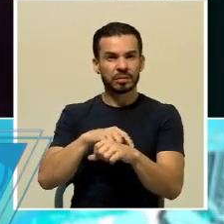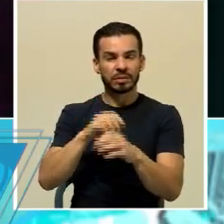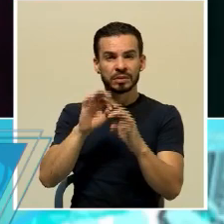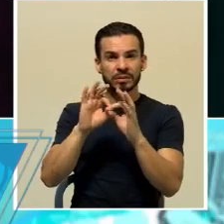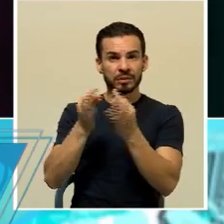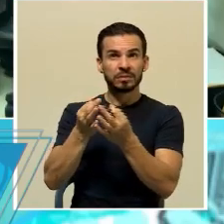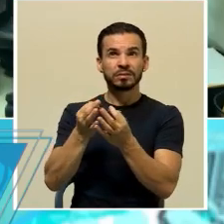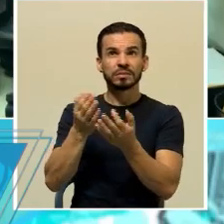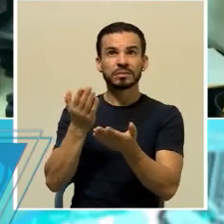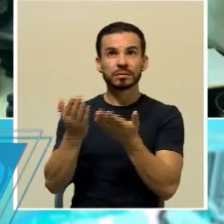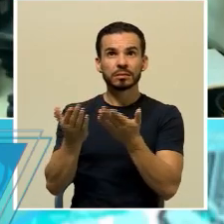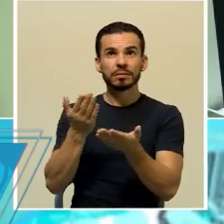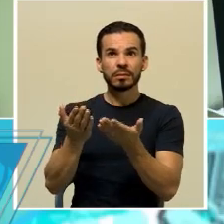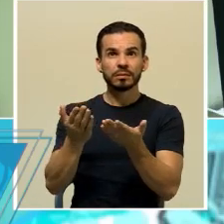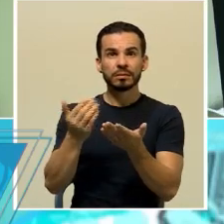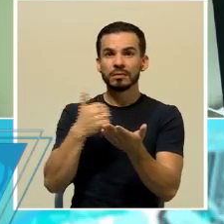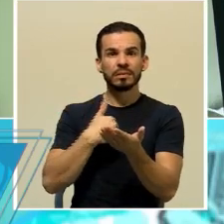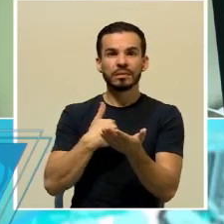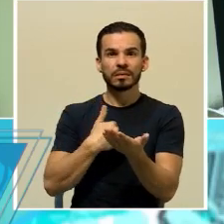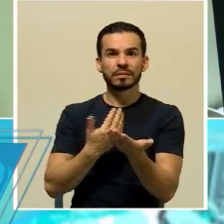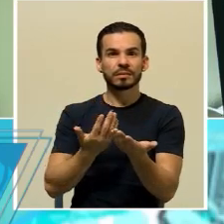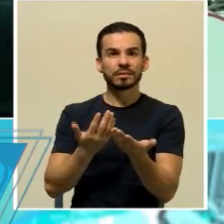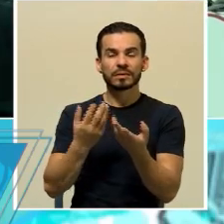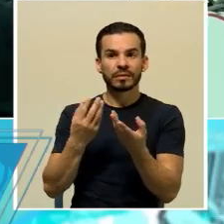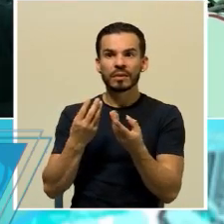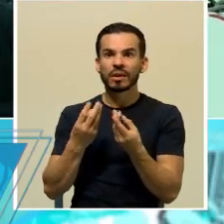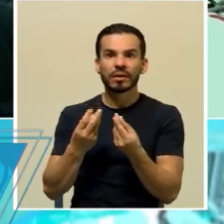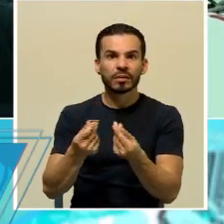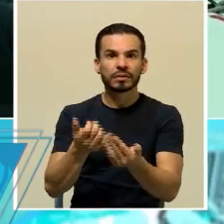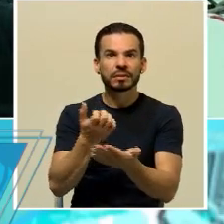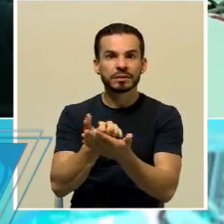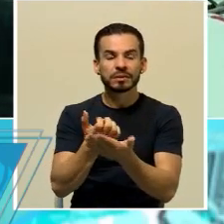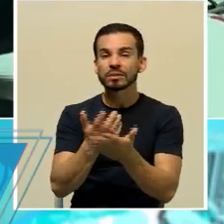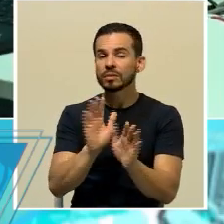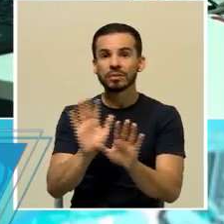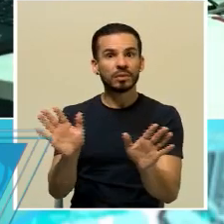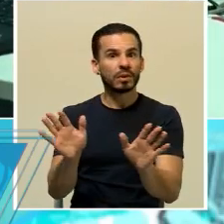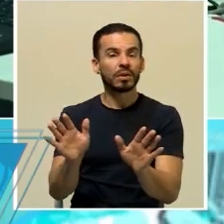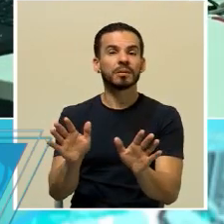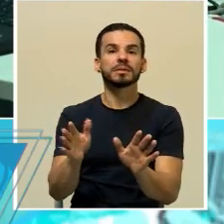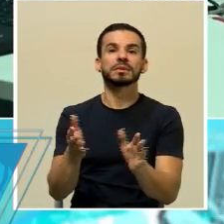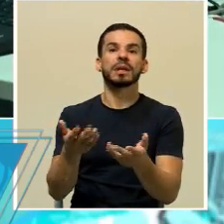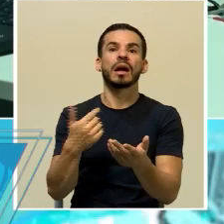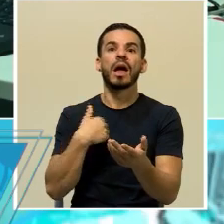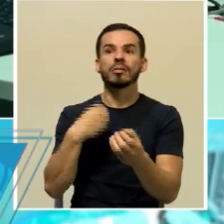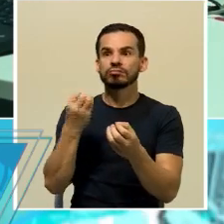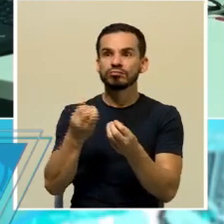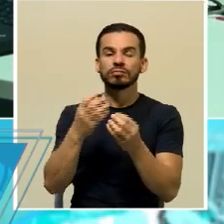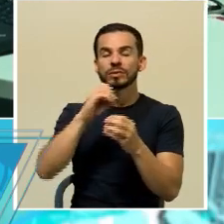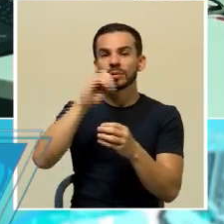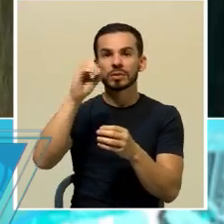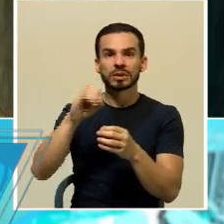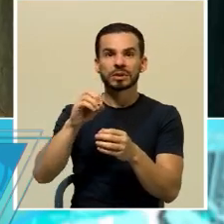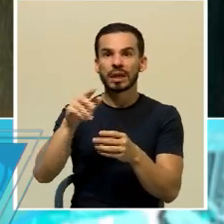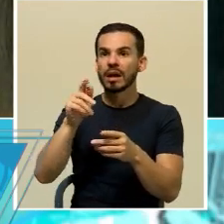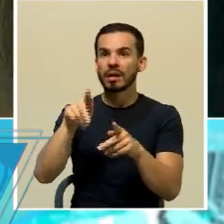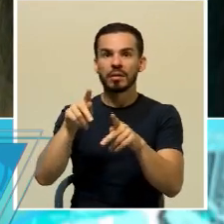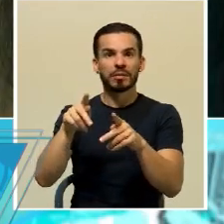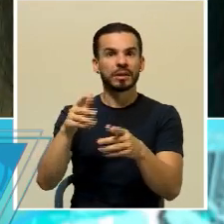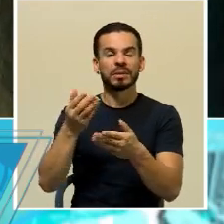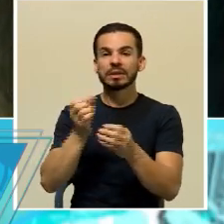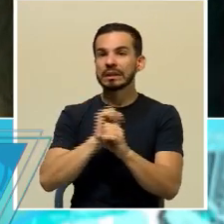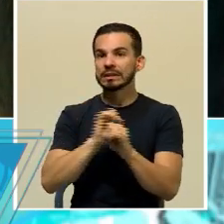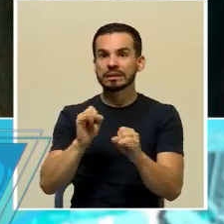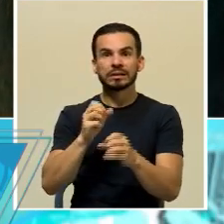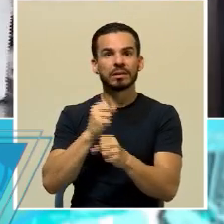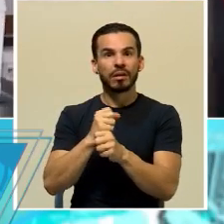familias quizás no tienen fluidez económica, donde hay un gran porcentaje de personas desempleadas